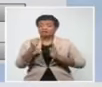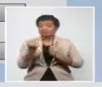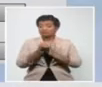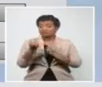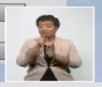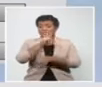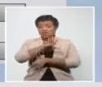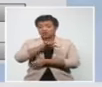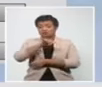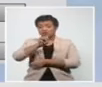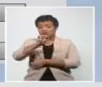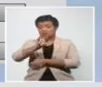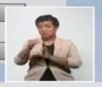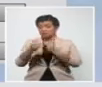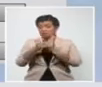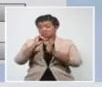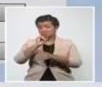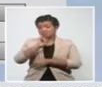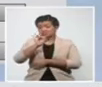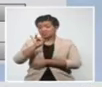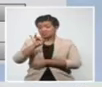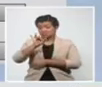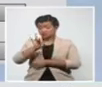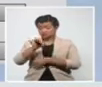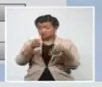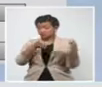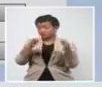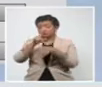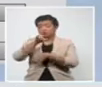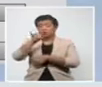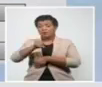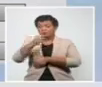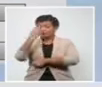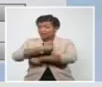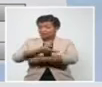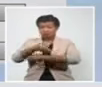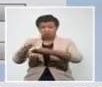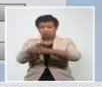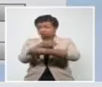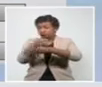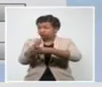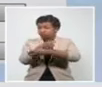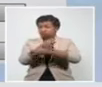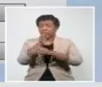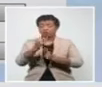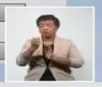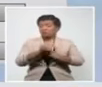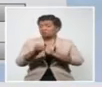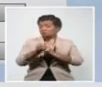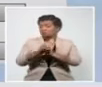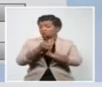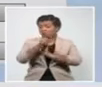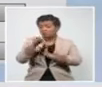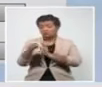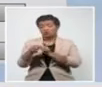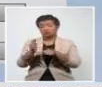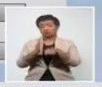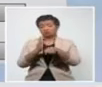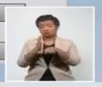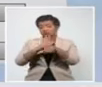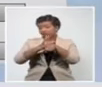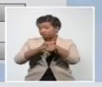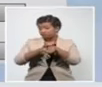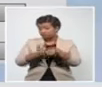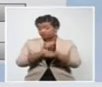573.168 en los 190 países y 29 territorios que confirman la enfermedad, y ya la cifra